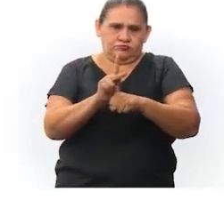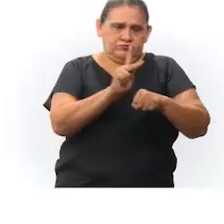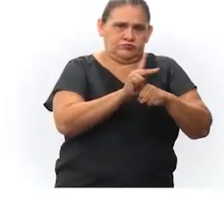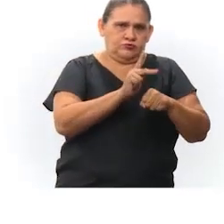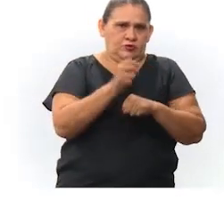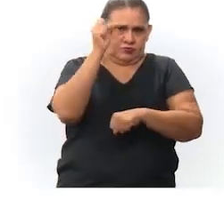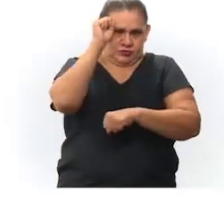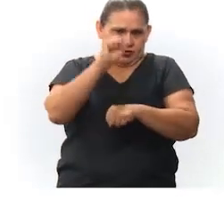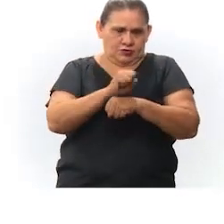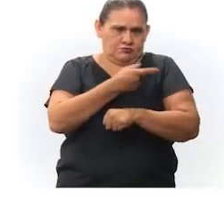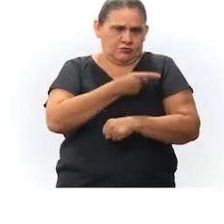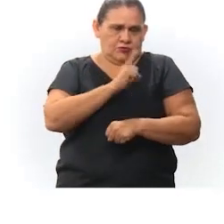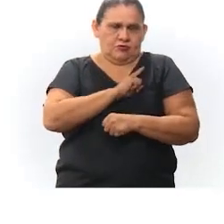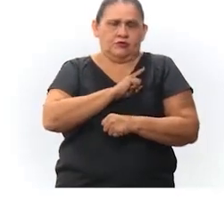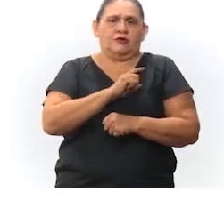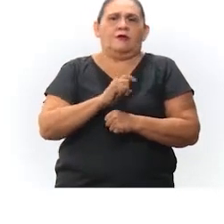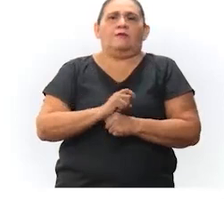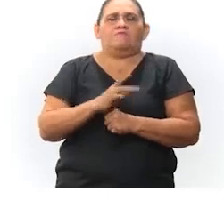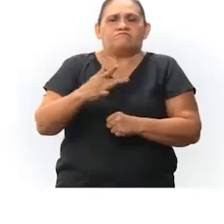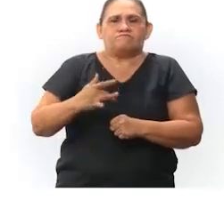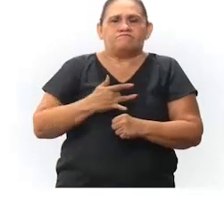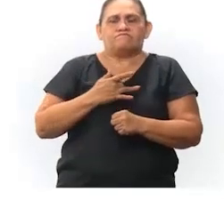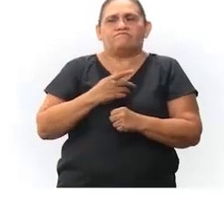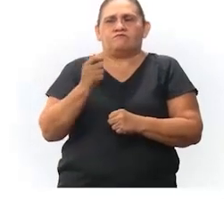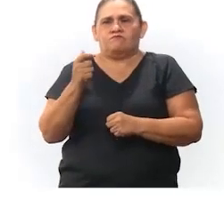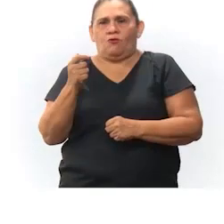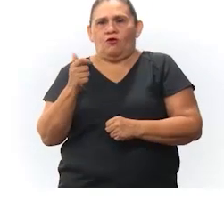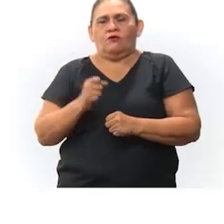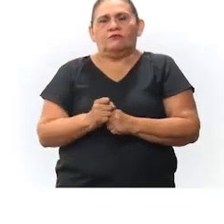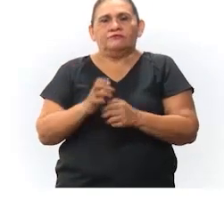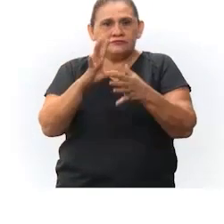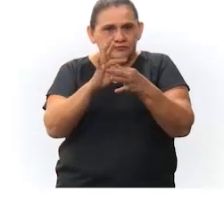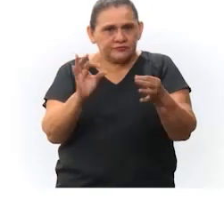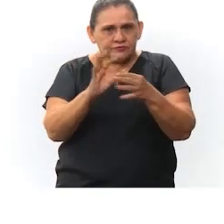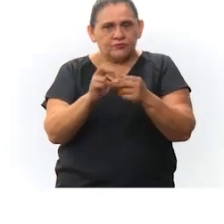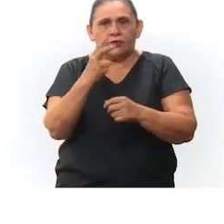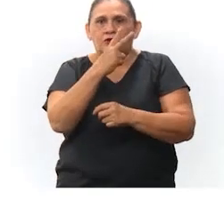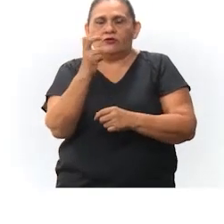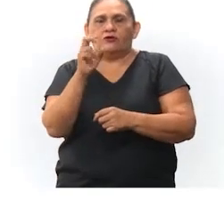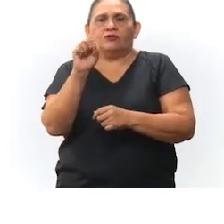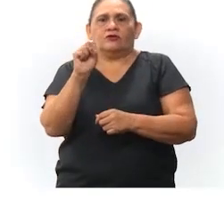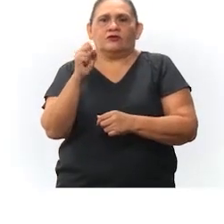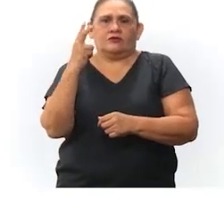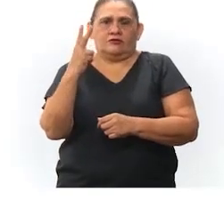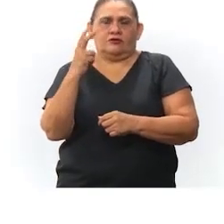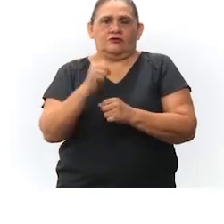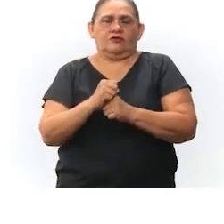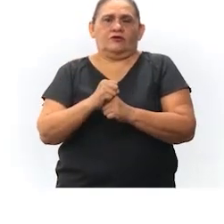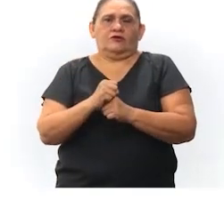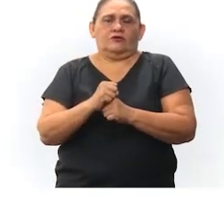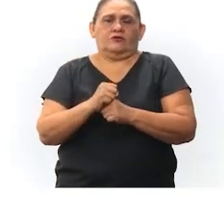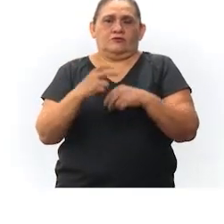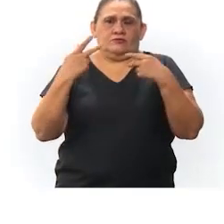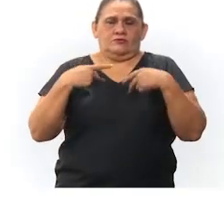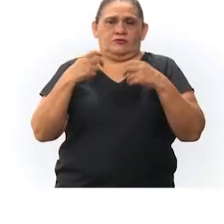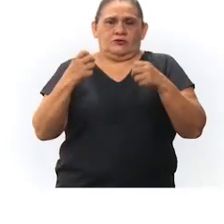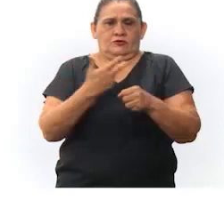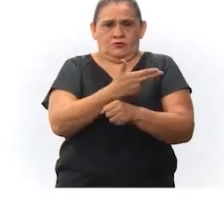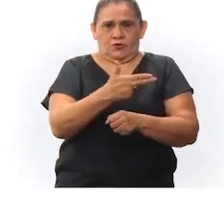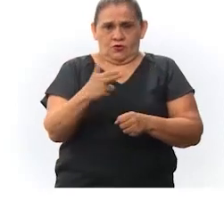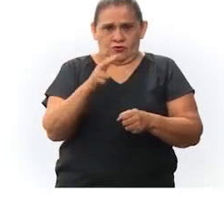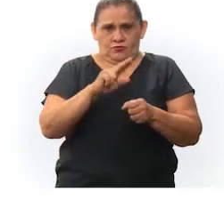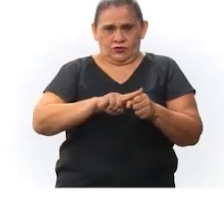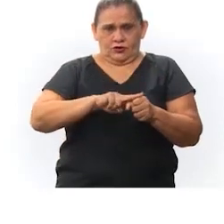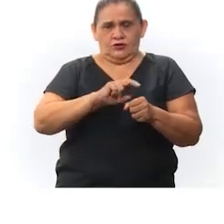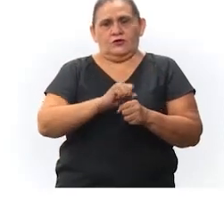de Yucatán. Presentan síntomas leves. Como ya se mencionó, 262 de los casos positivos están en hospitales